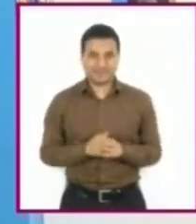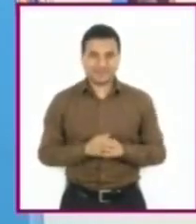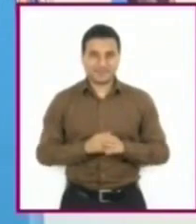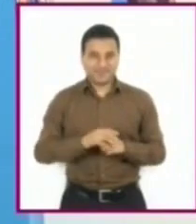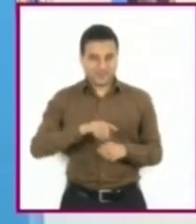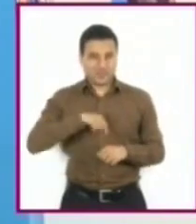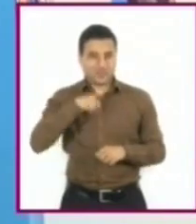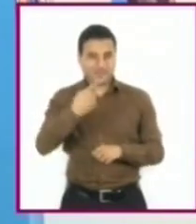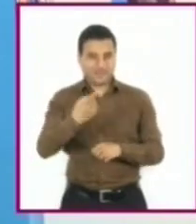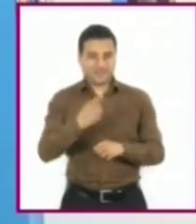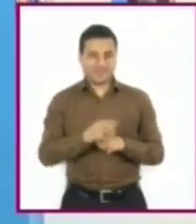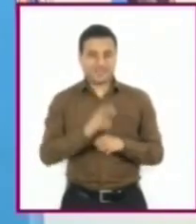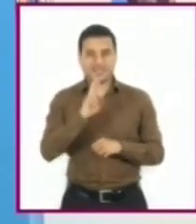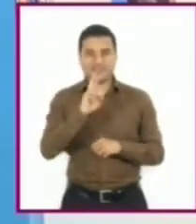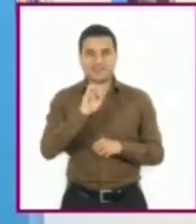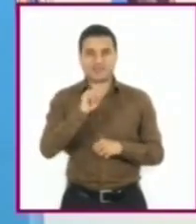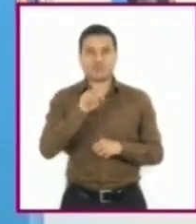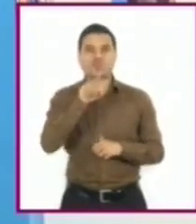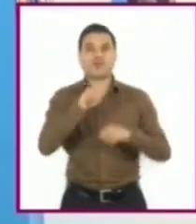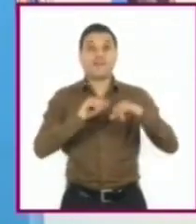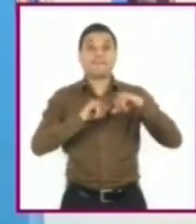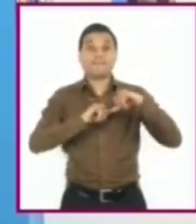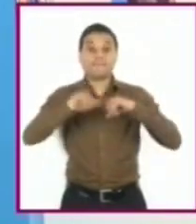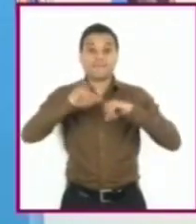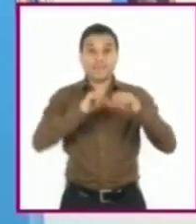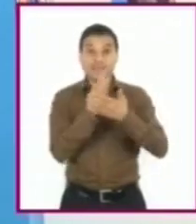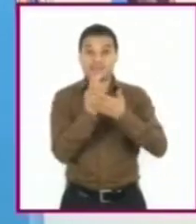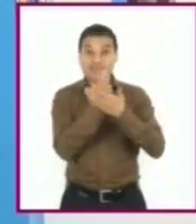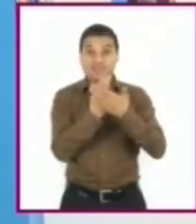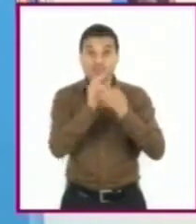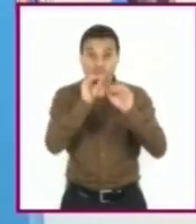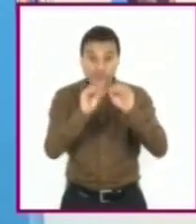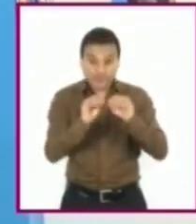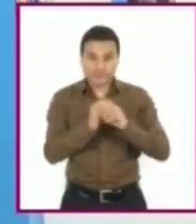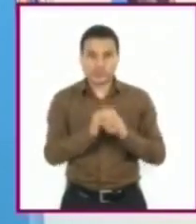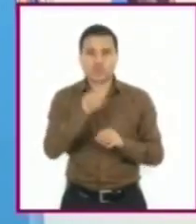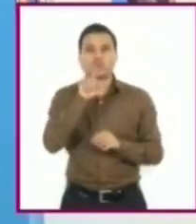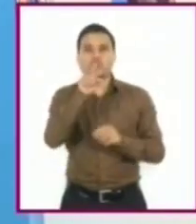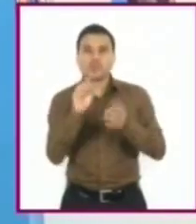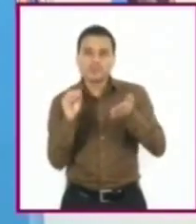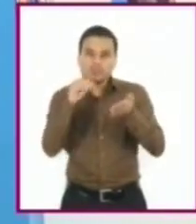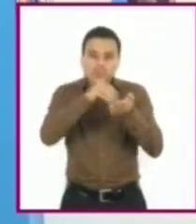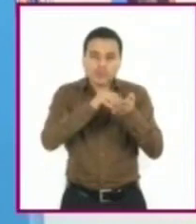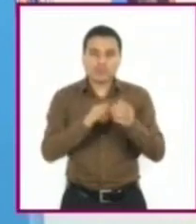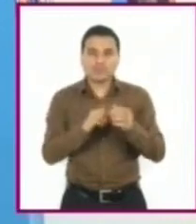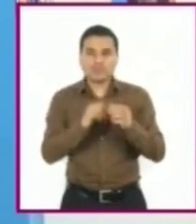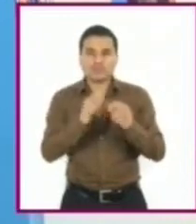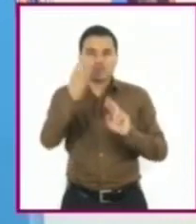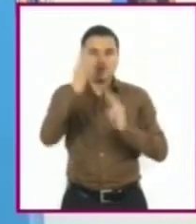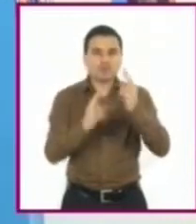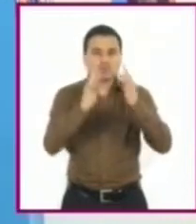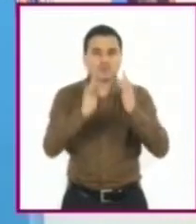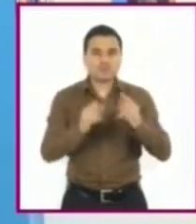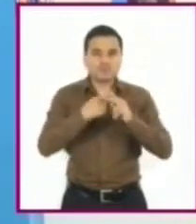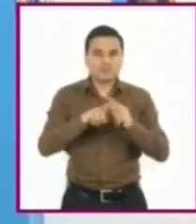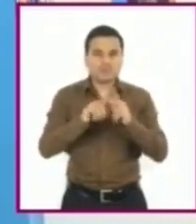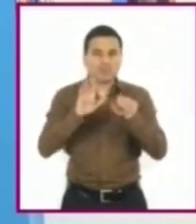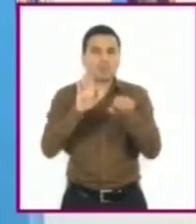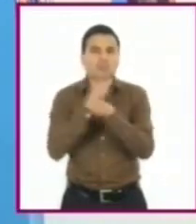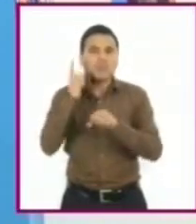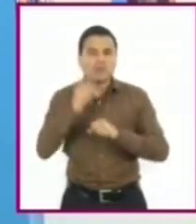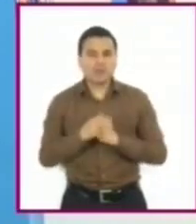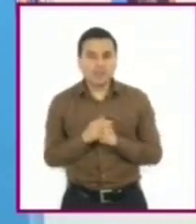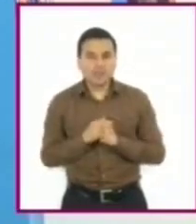reto a que incluyas en tu mapa ilustrado las principales causas, personajes y sucesos que caracterizaron